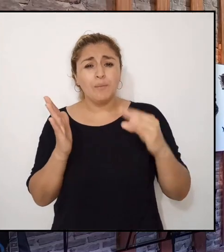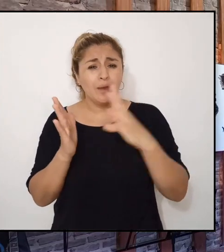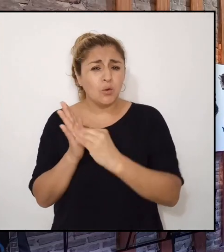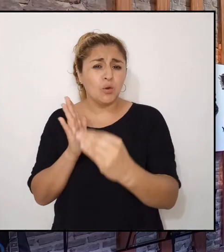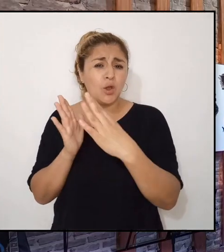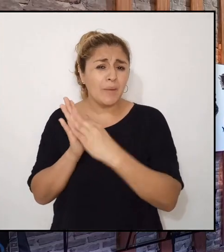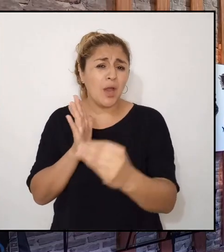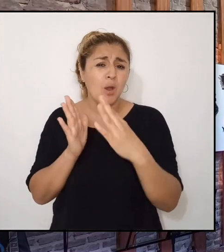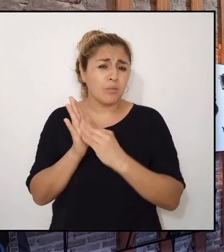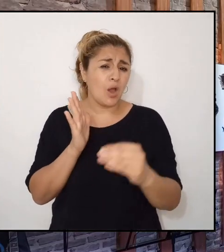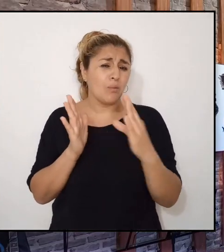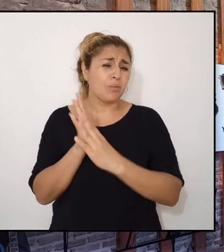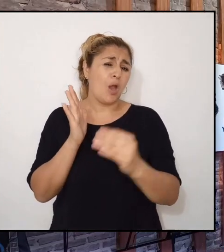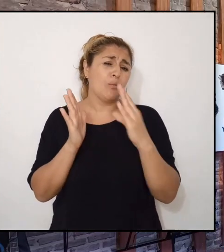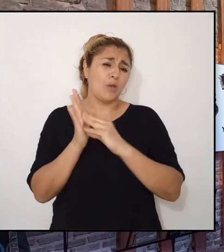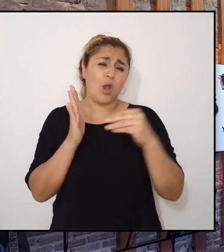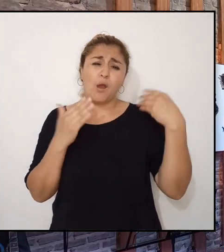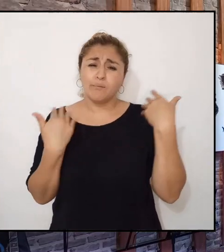único por sus escritores.